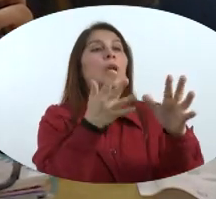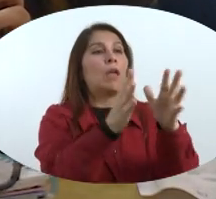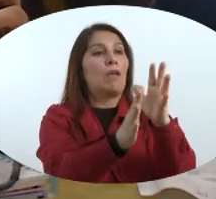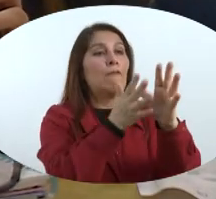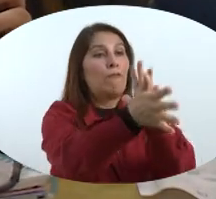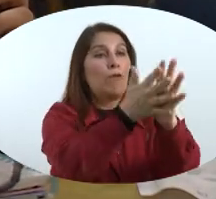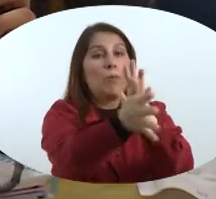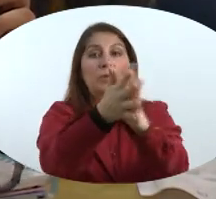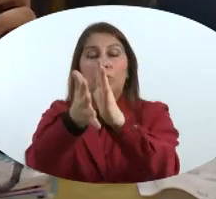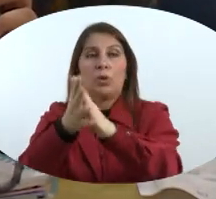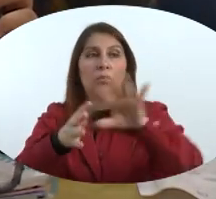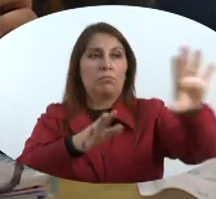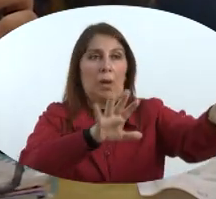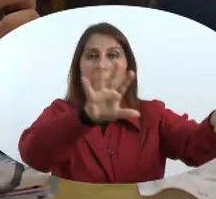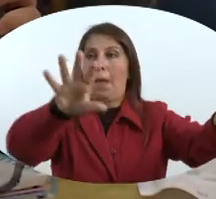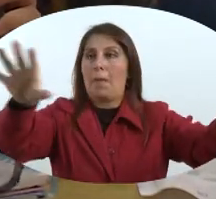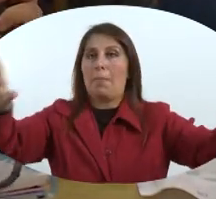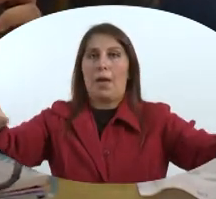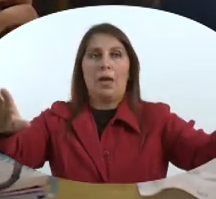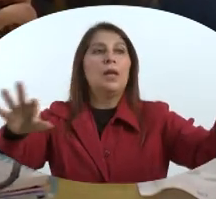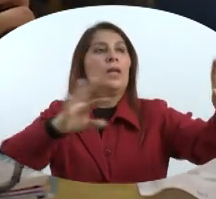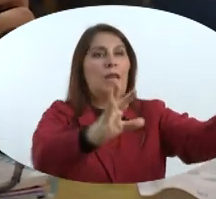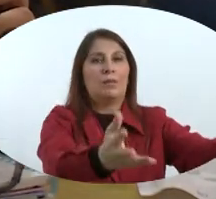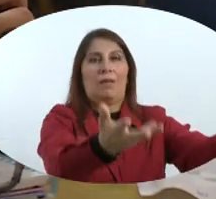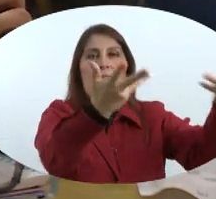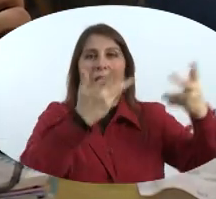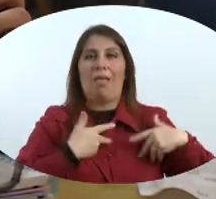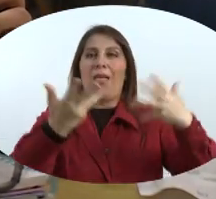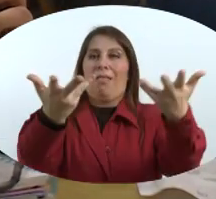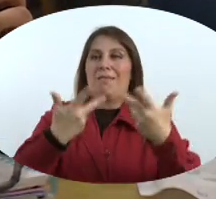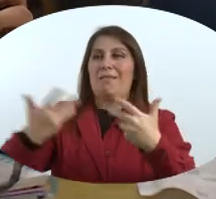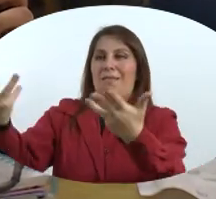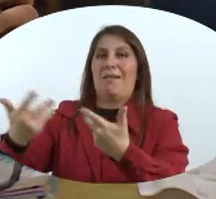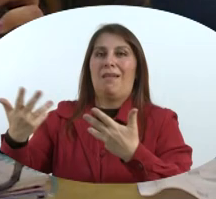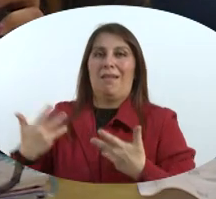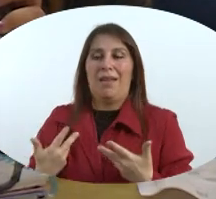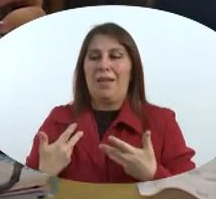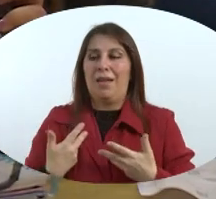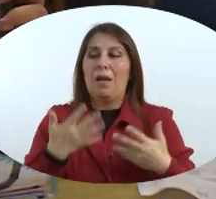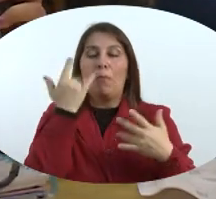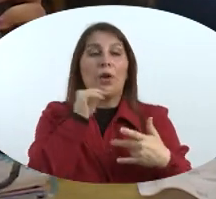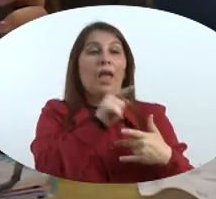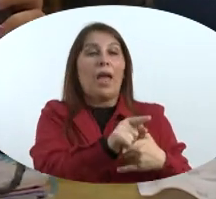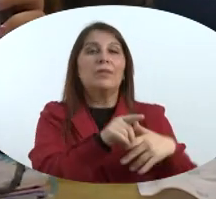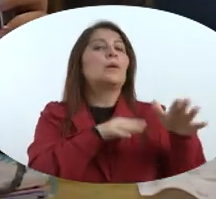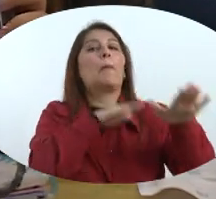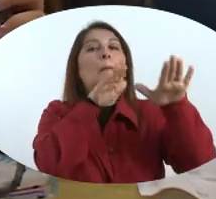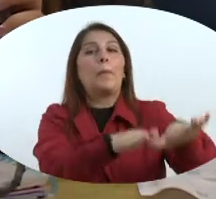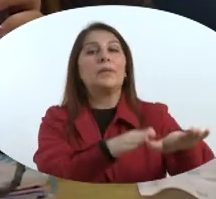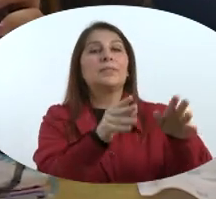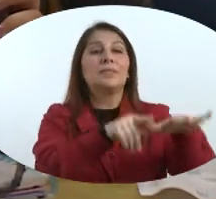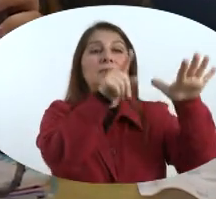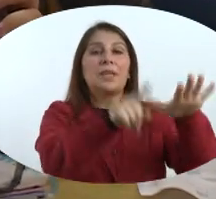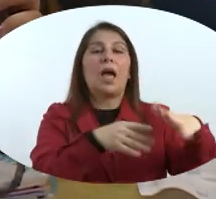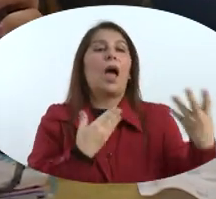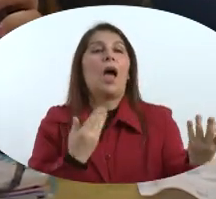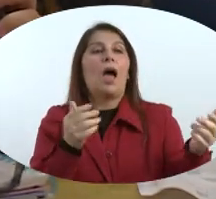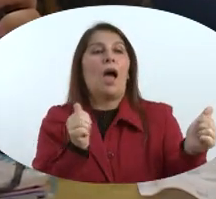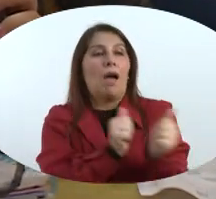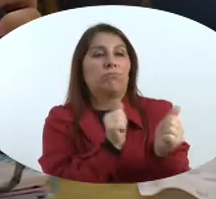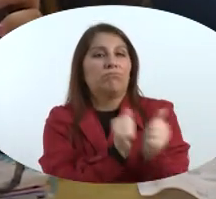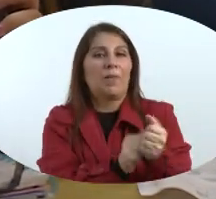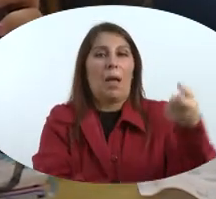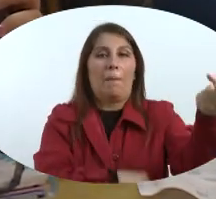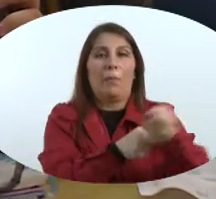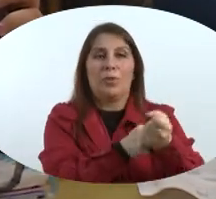bajar información y estar pendiente de cualquier inquietud de acompañar muchísimas muchísimos no sólo como pues trámite sino acompañar muchas